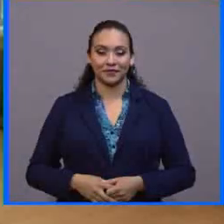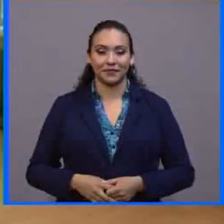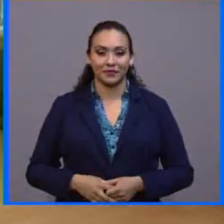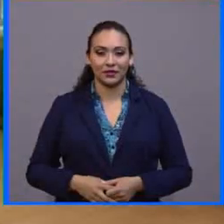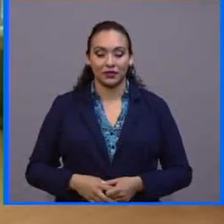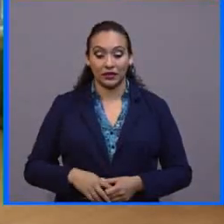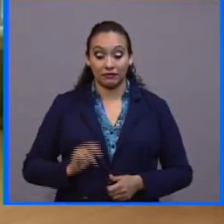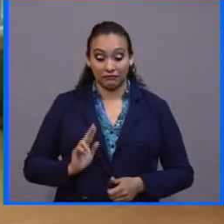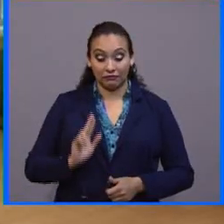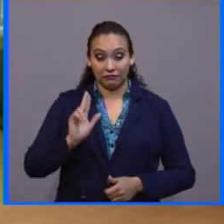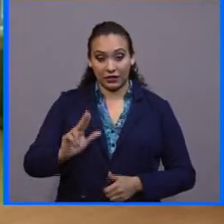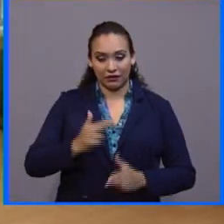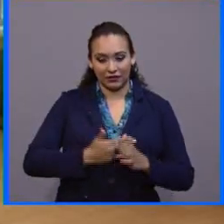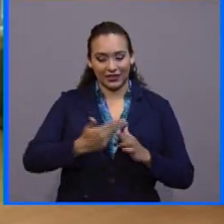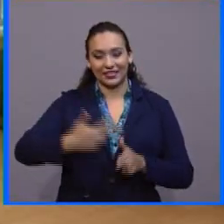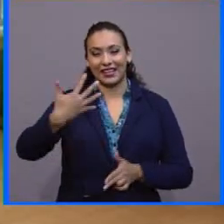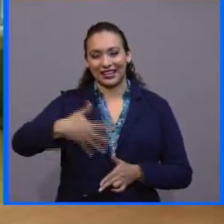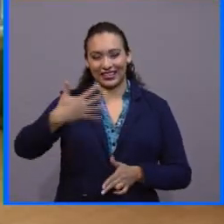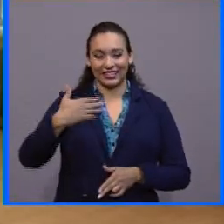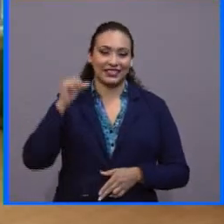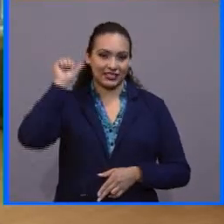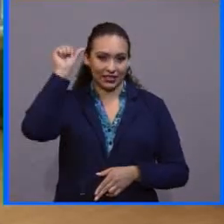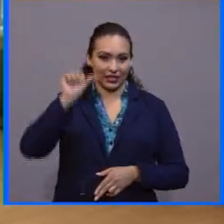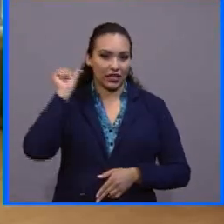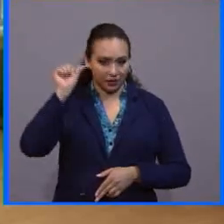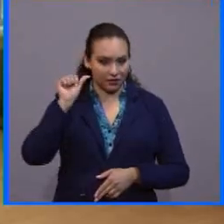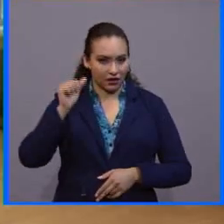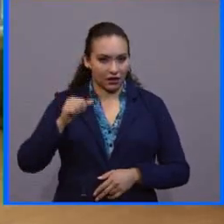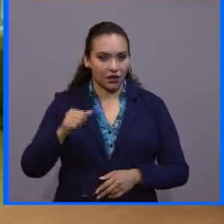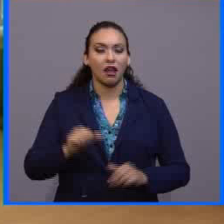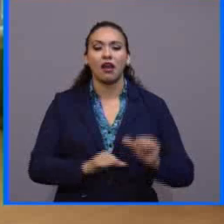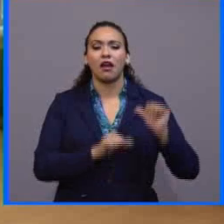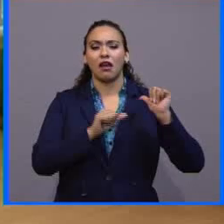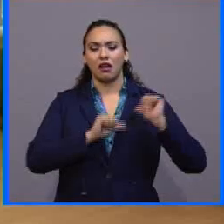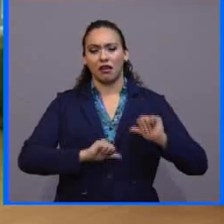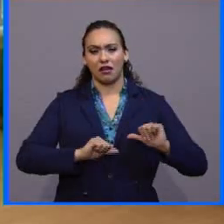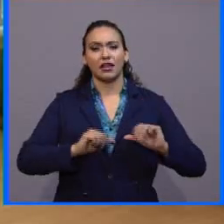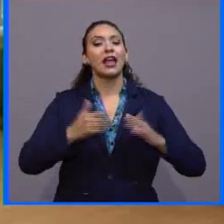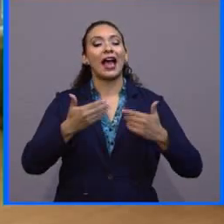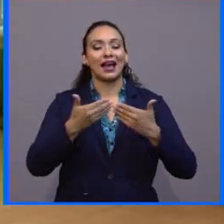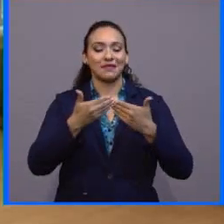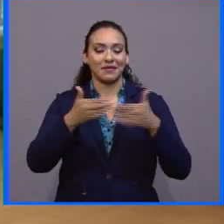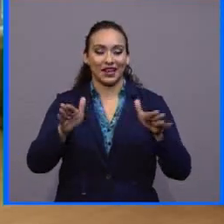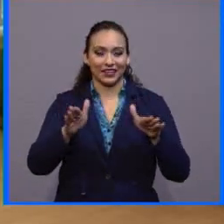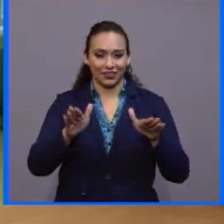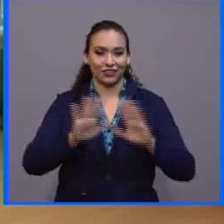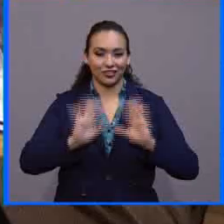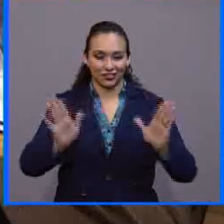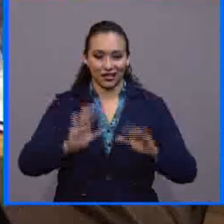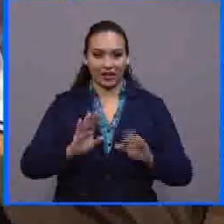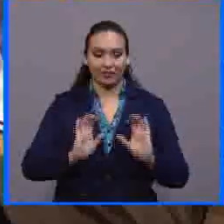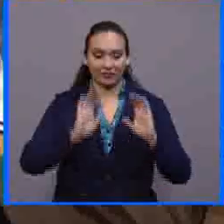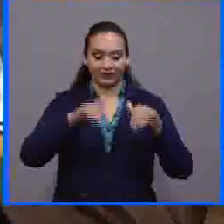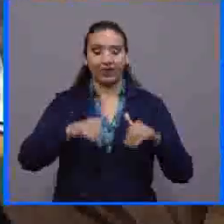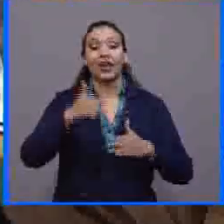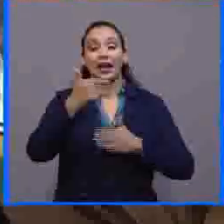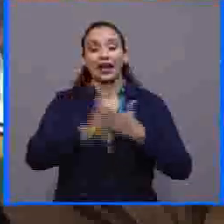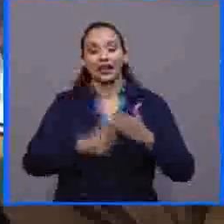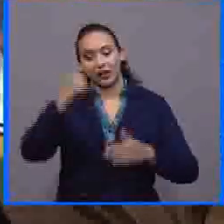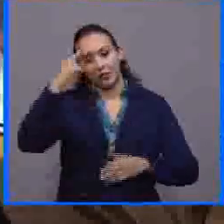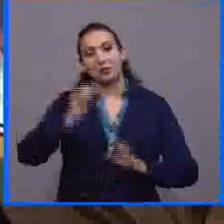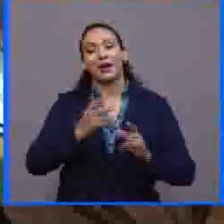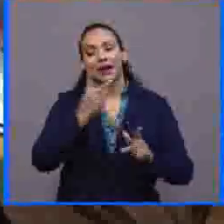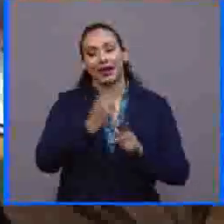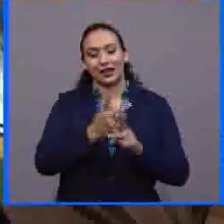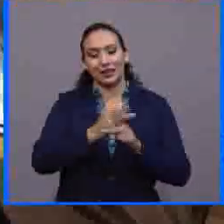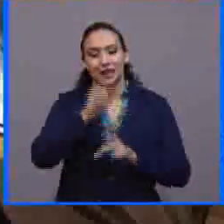A partir de este martes y hasta el 15 de abril, precisamente estará abierto el registro por Internet de aspirantes a ingresar a bachillerato